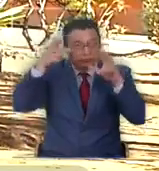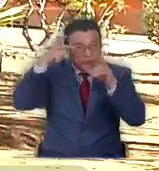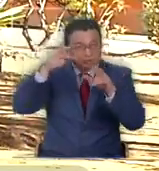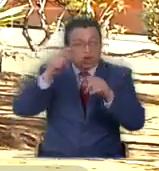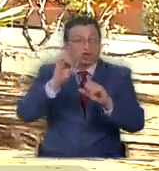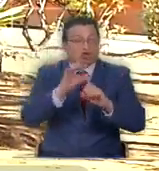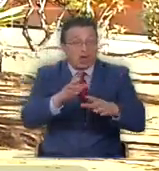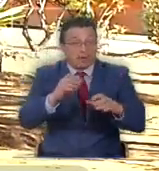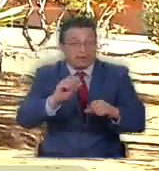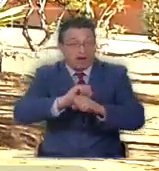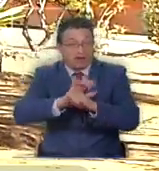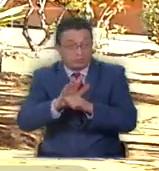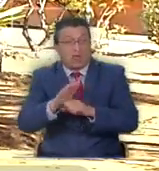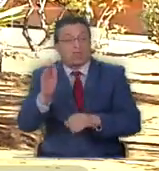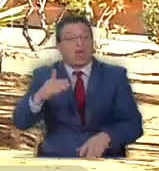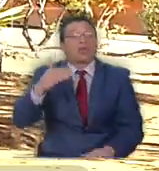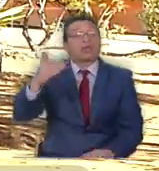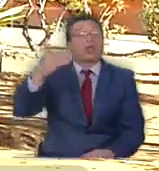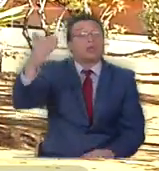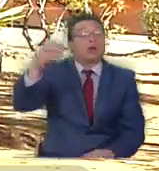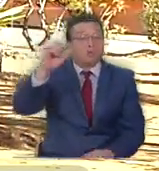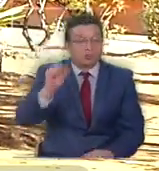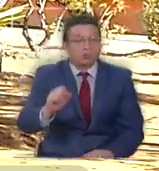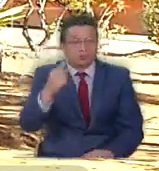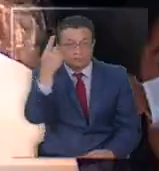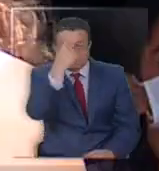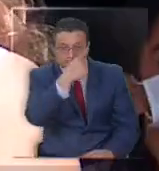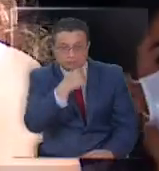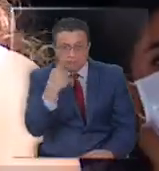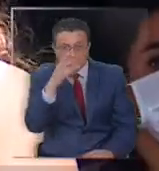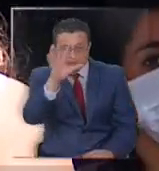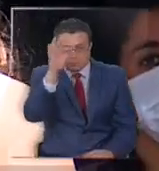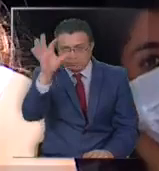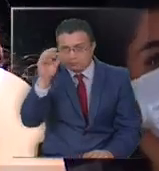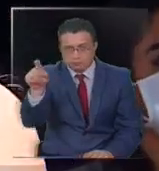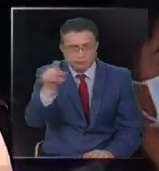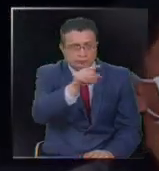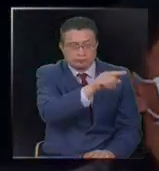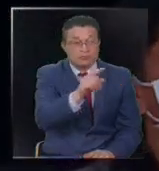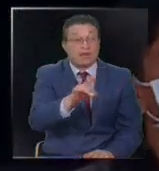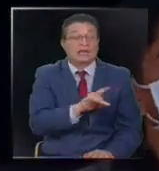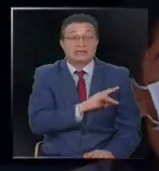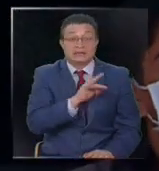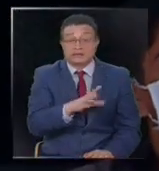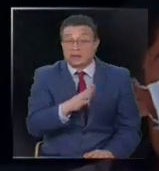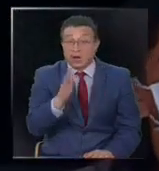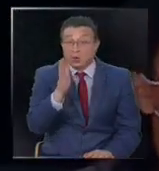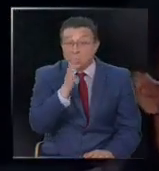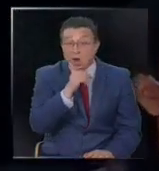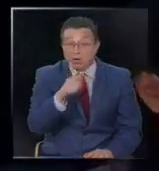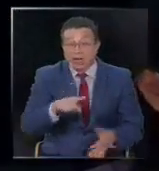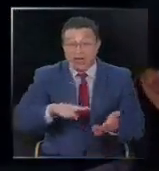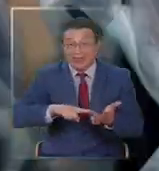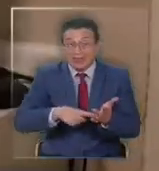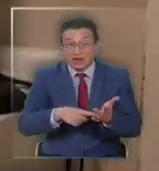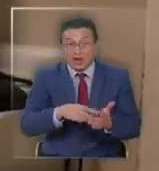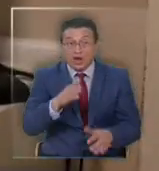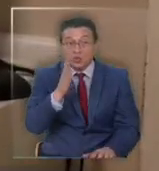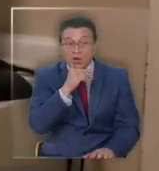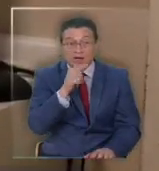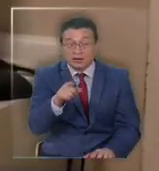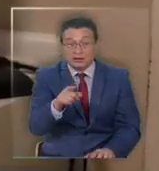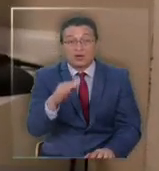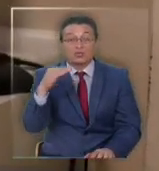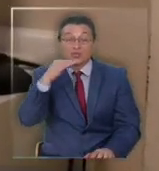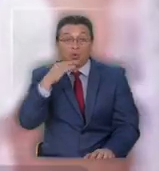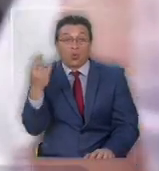la pandemia, pero también posterior para reconocimiento facial. Si bien Chile aún no cuenta con esta tecnología portátil, en el